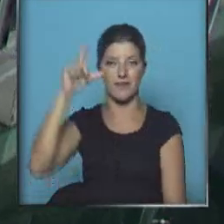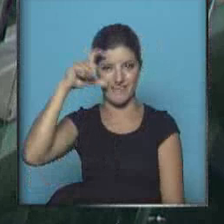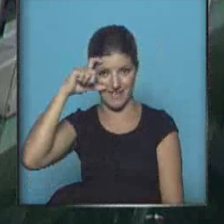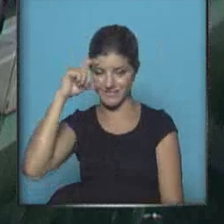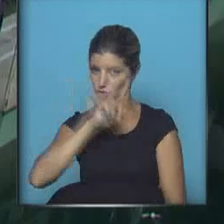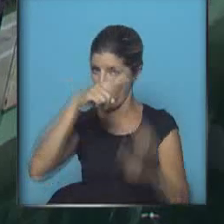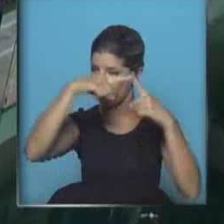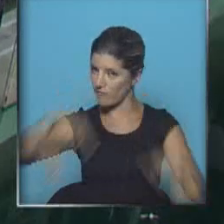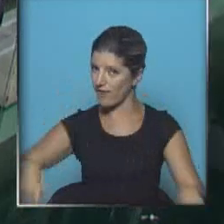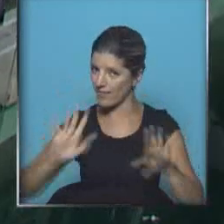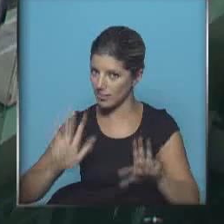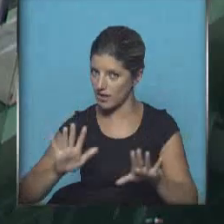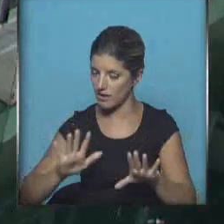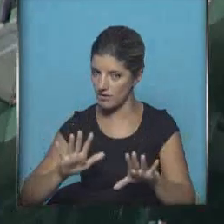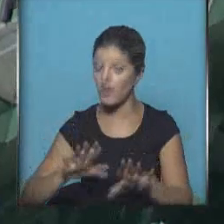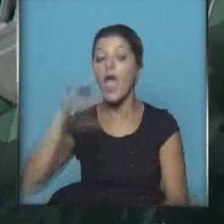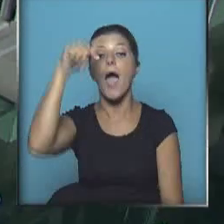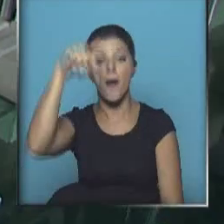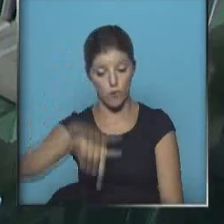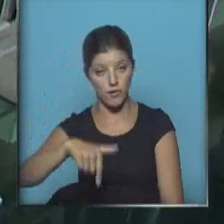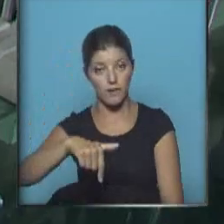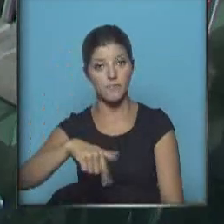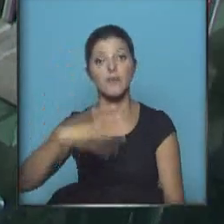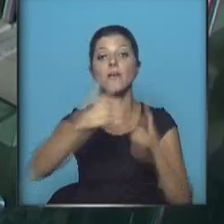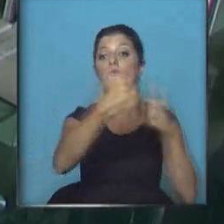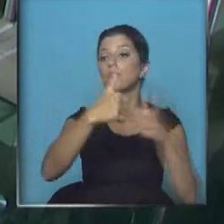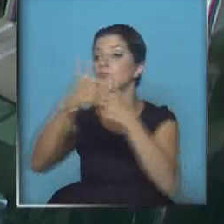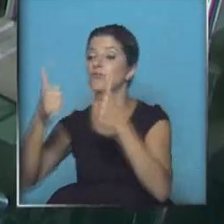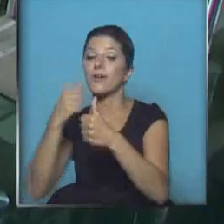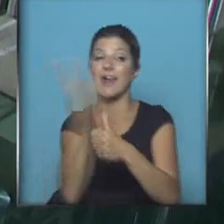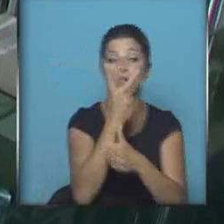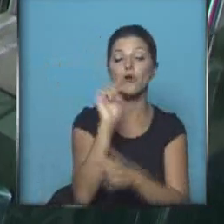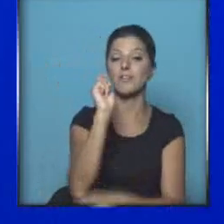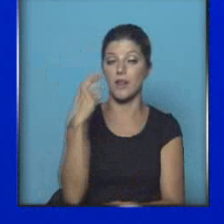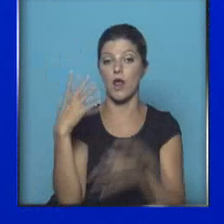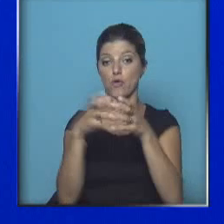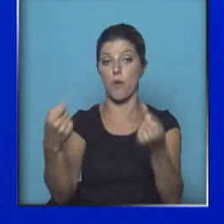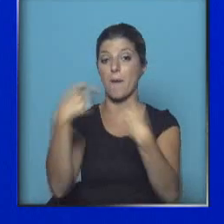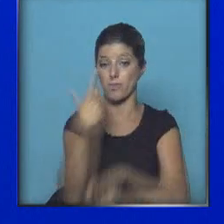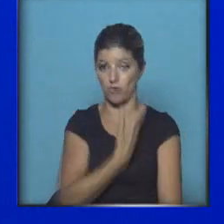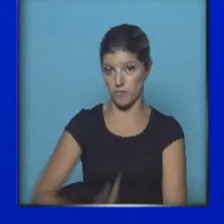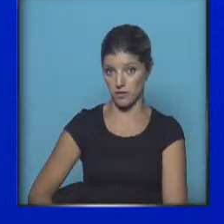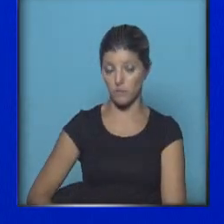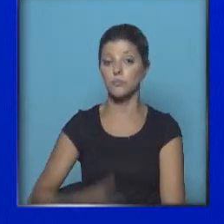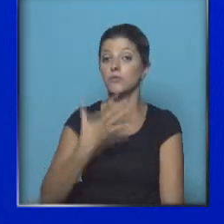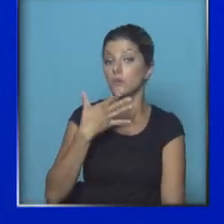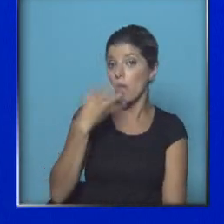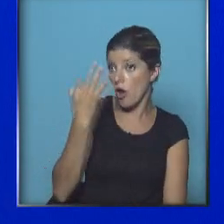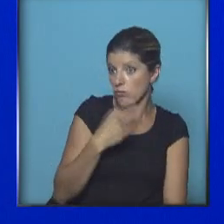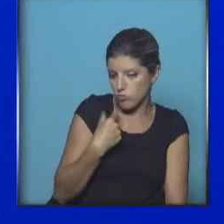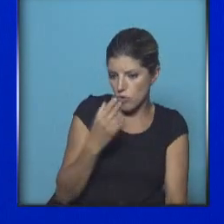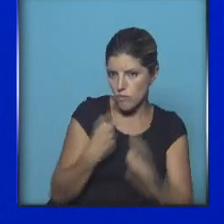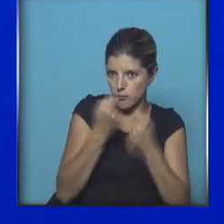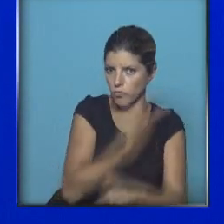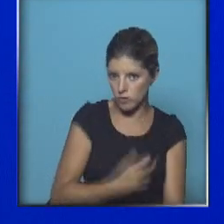2010. Es decir, en este momento la mayoría en las dos cámaras la tiene el oficialismo. Entonces el oficialismo decide que ellos también van a